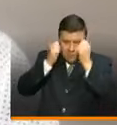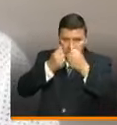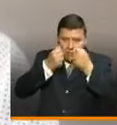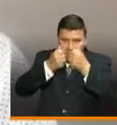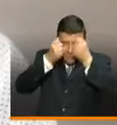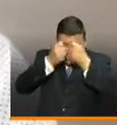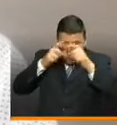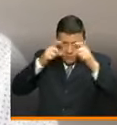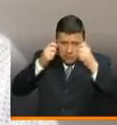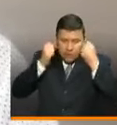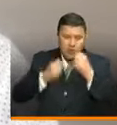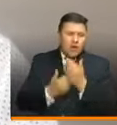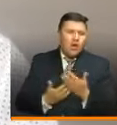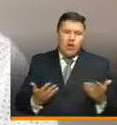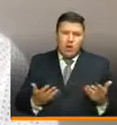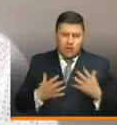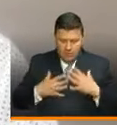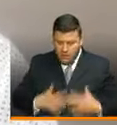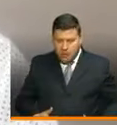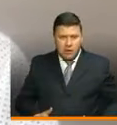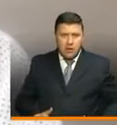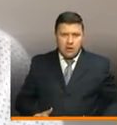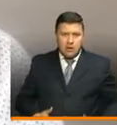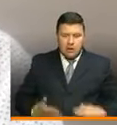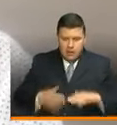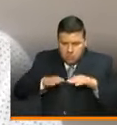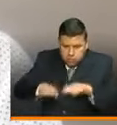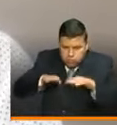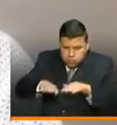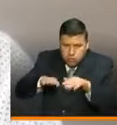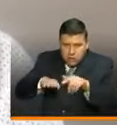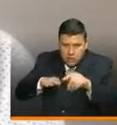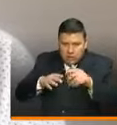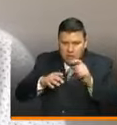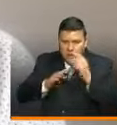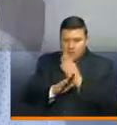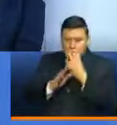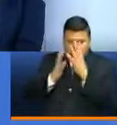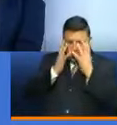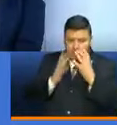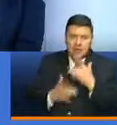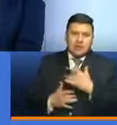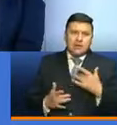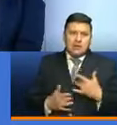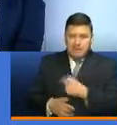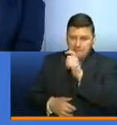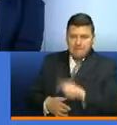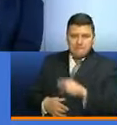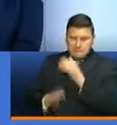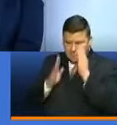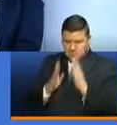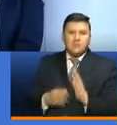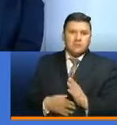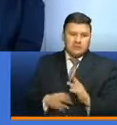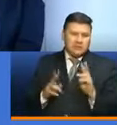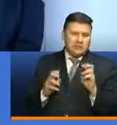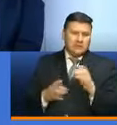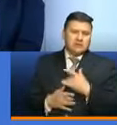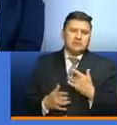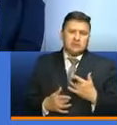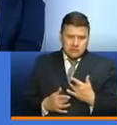puedan hacer para vestimento para la población, profesionales de la salud y personas que se dedican, digamos, al tema de la